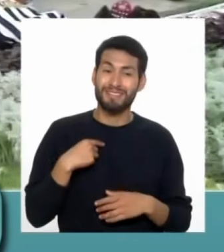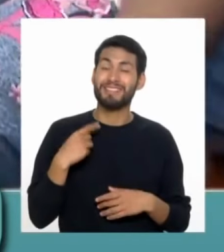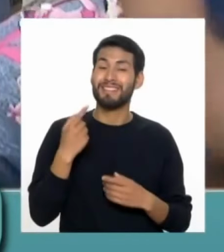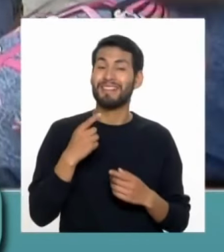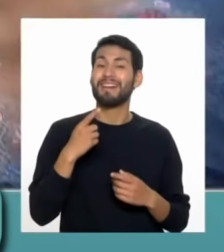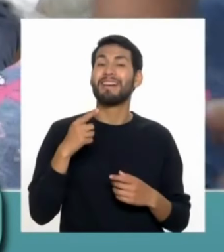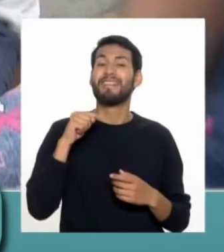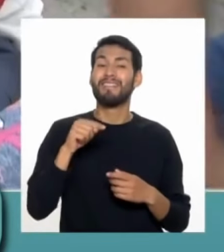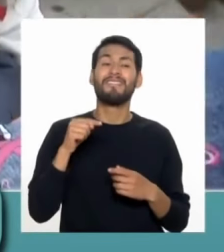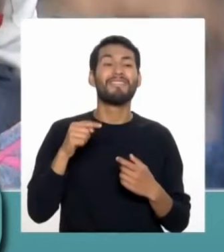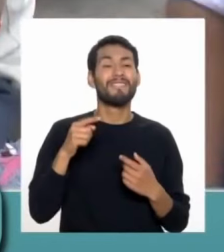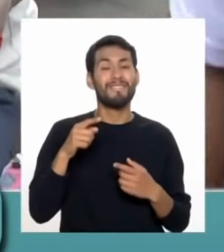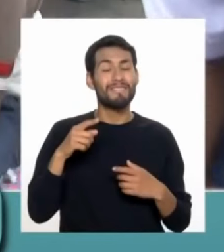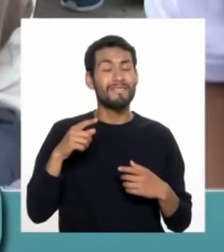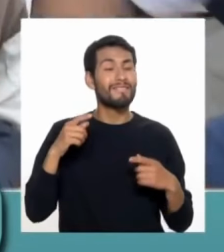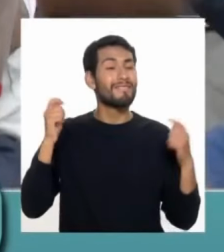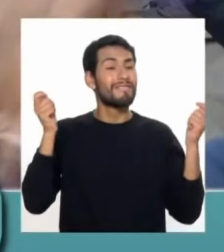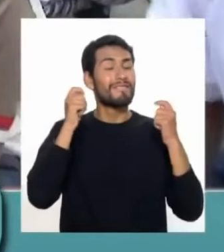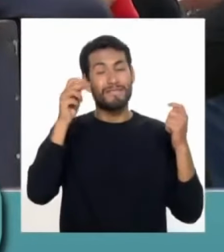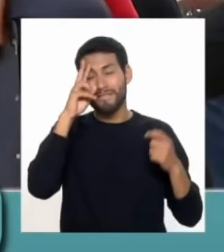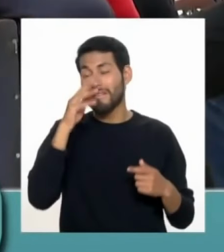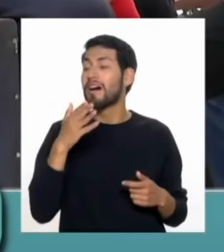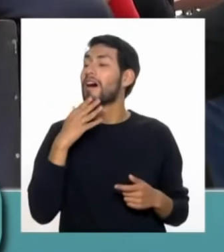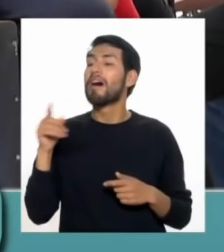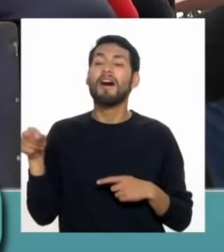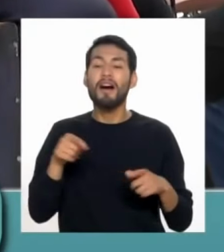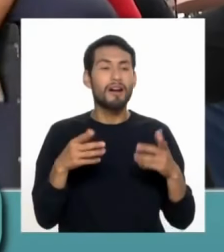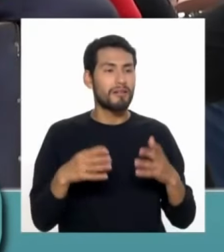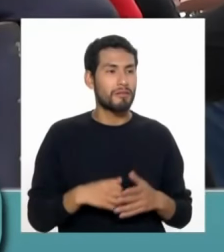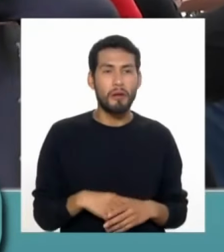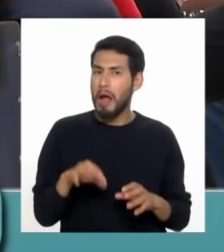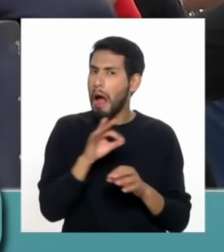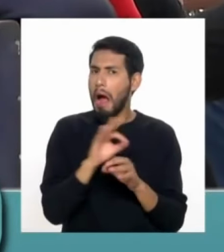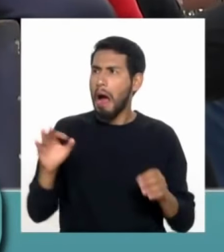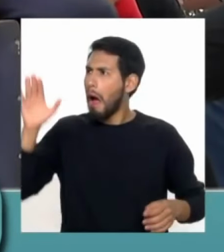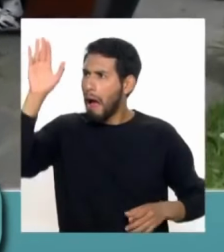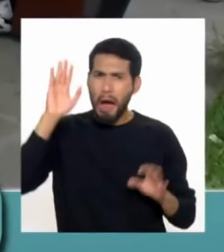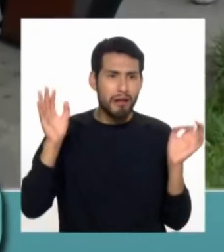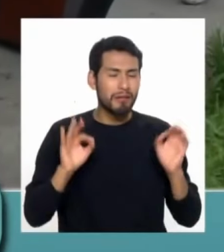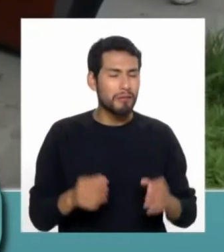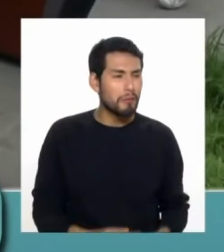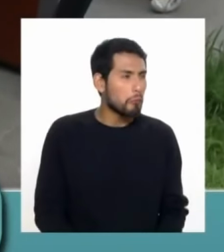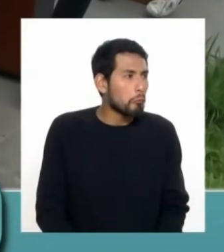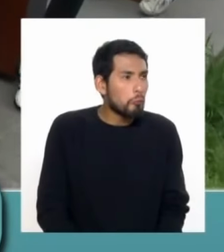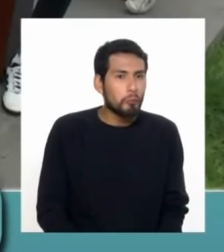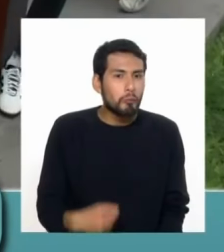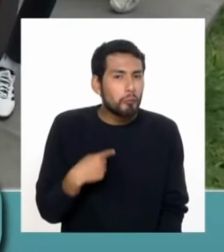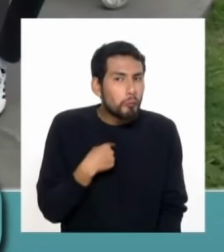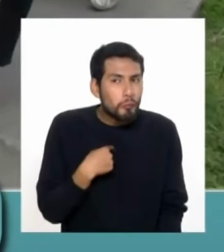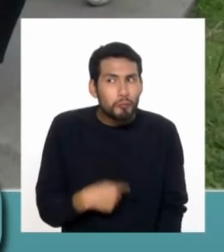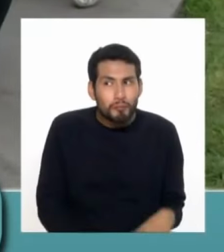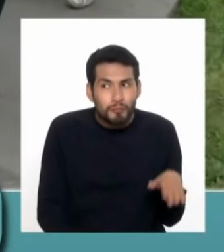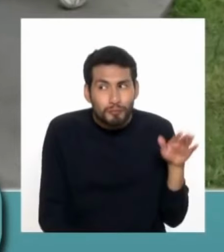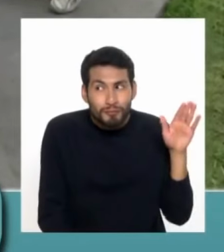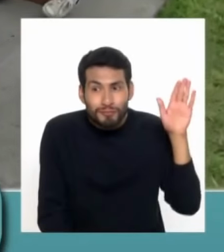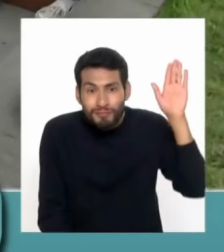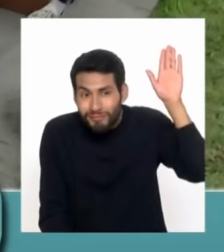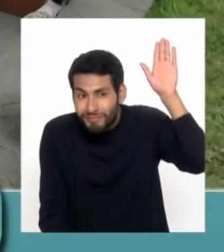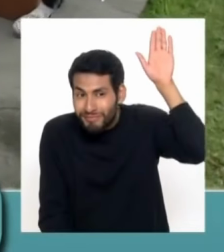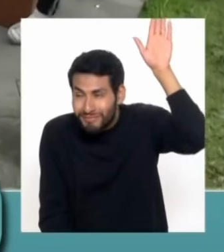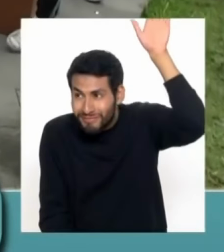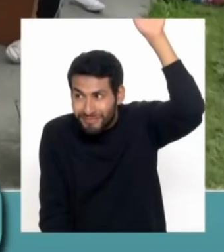donde la profesora dijo, a ver aquí, ¿quién sabe tocar cajón? Y nadie levantaba la mano. Y yo levanté mi mano y así, o